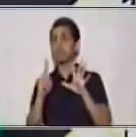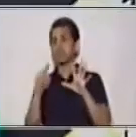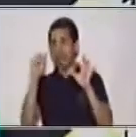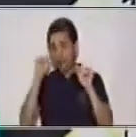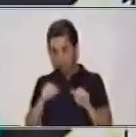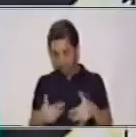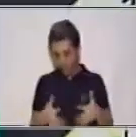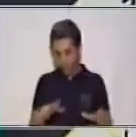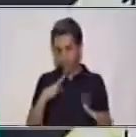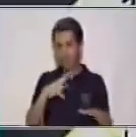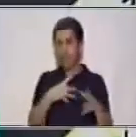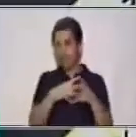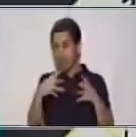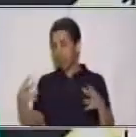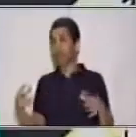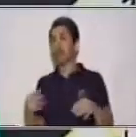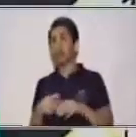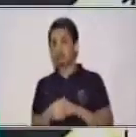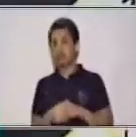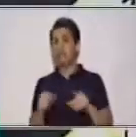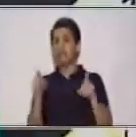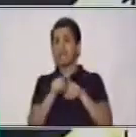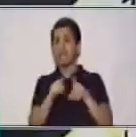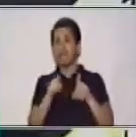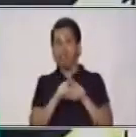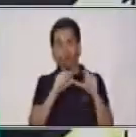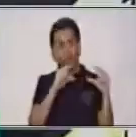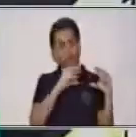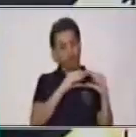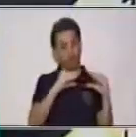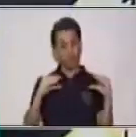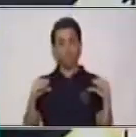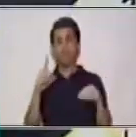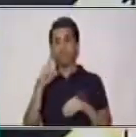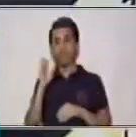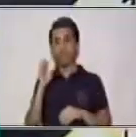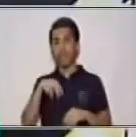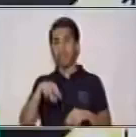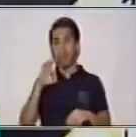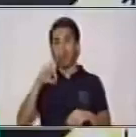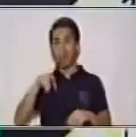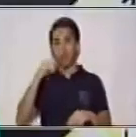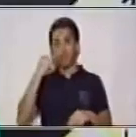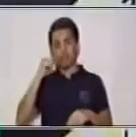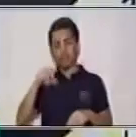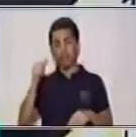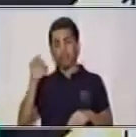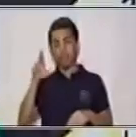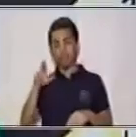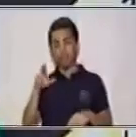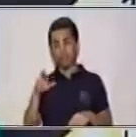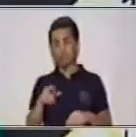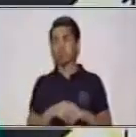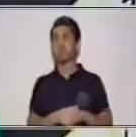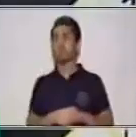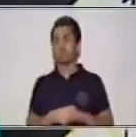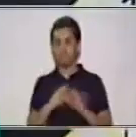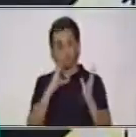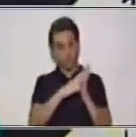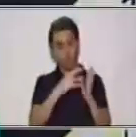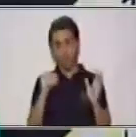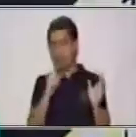ahora ya tenemos dos fracciones que tienen el mismo denominador y podemos aplicar este teorema. Copiamos